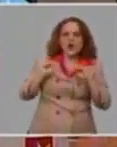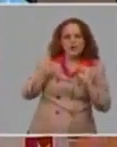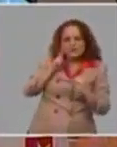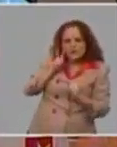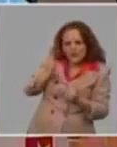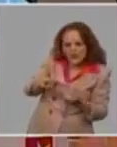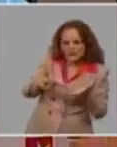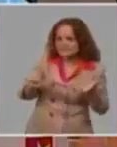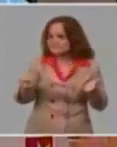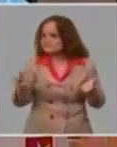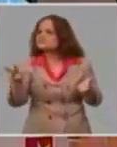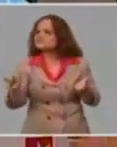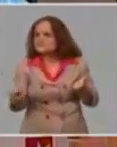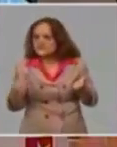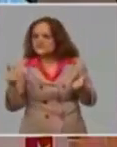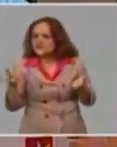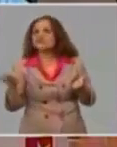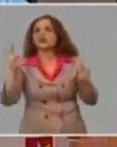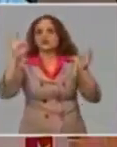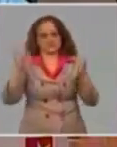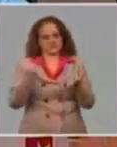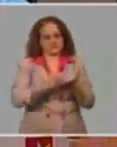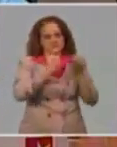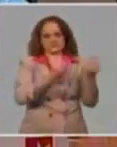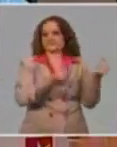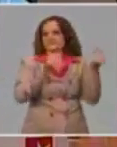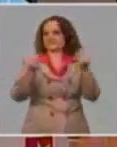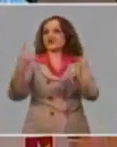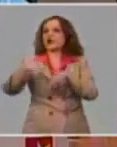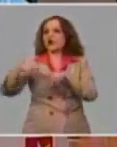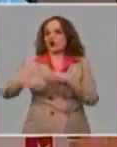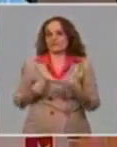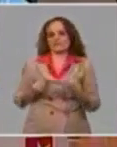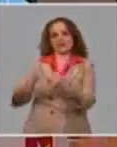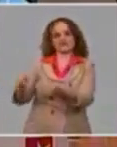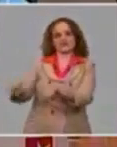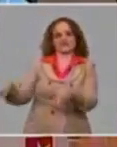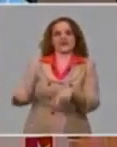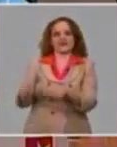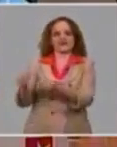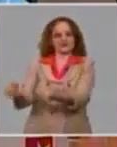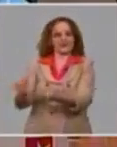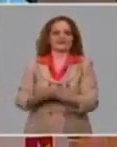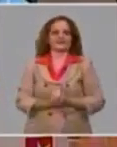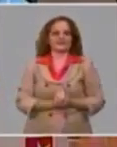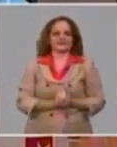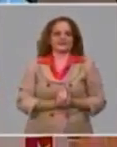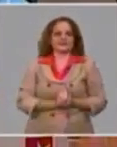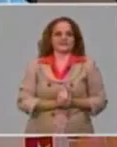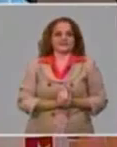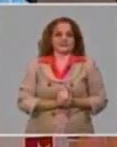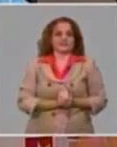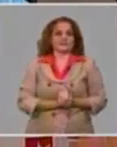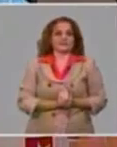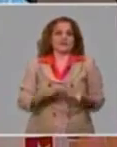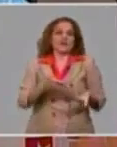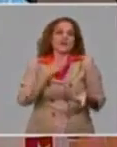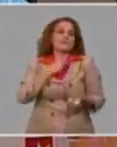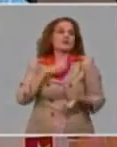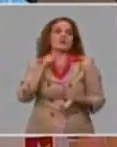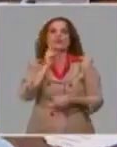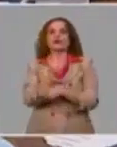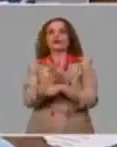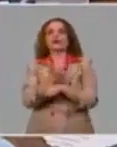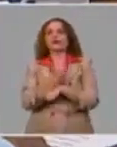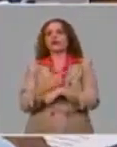hace muy rápido, porque a veces nos decimos, no, porque ahí se puede demorar la preparación, no, cuando en las condiciones que estamos, no podemos darnos el lujo de demorarnos